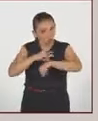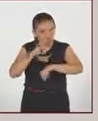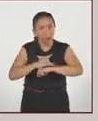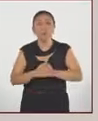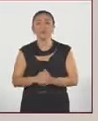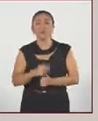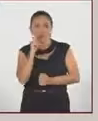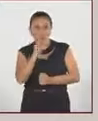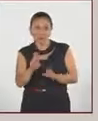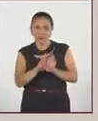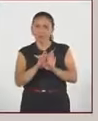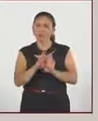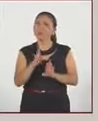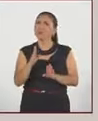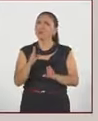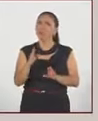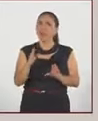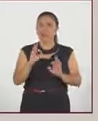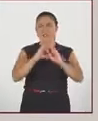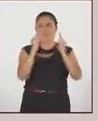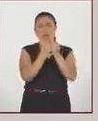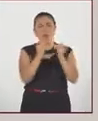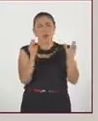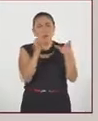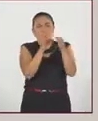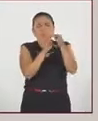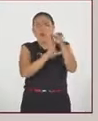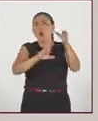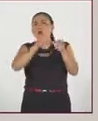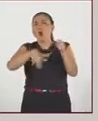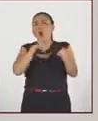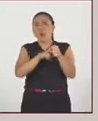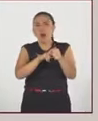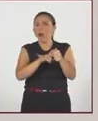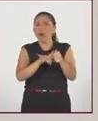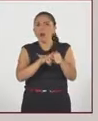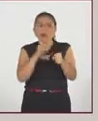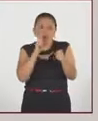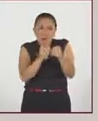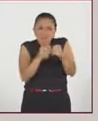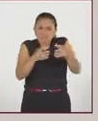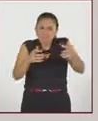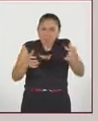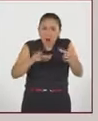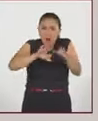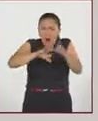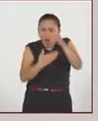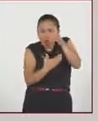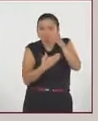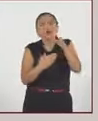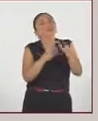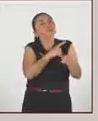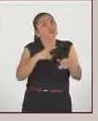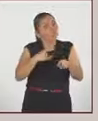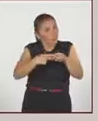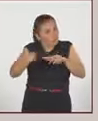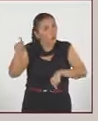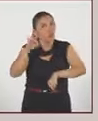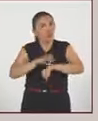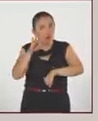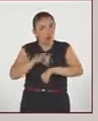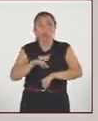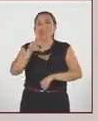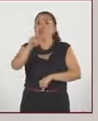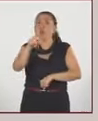es signo de alarma, ¿no? Probablemente sí está incluso fracturado el alumno, entonces sí es importante no forzar, no tratar de corregir